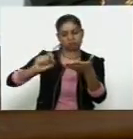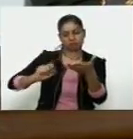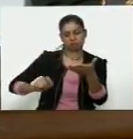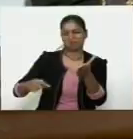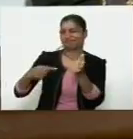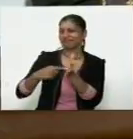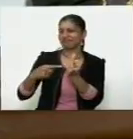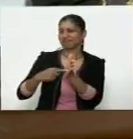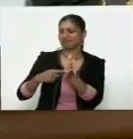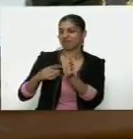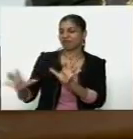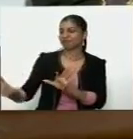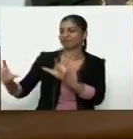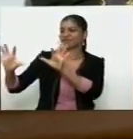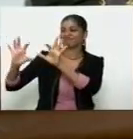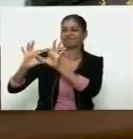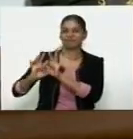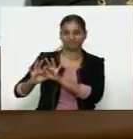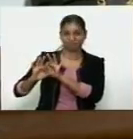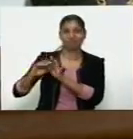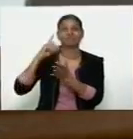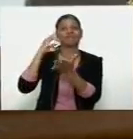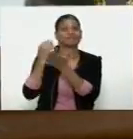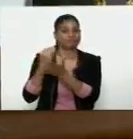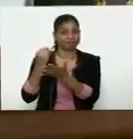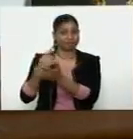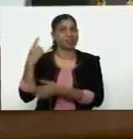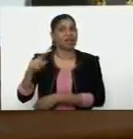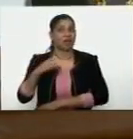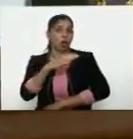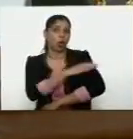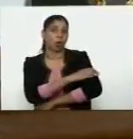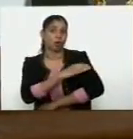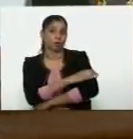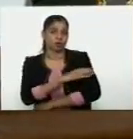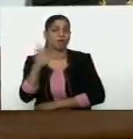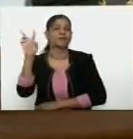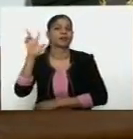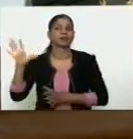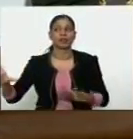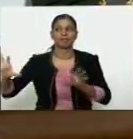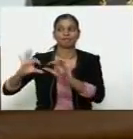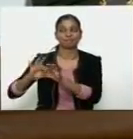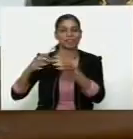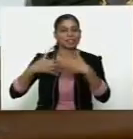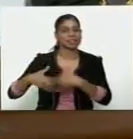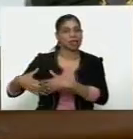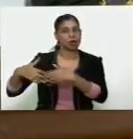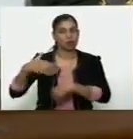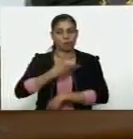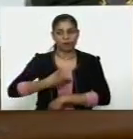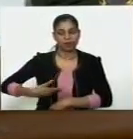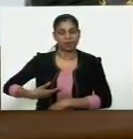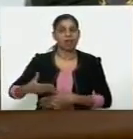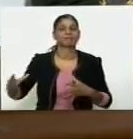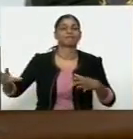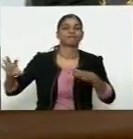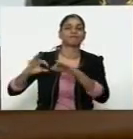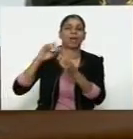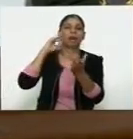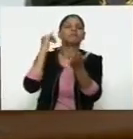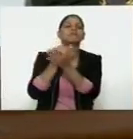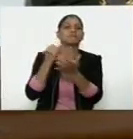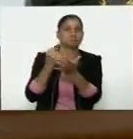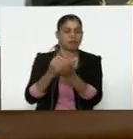en complicidad con sectores de la derecha venezolana, dejando en evidencia la